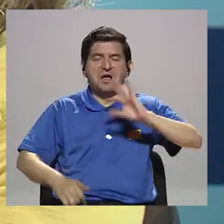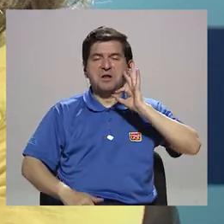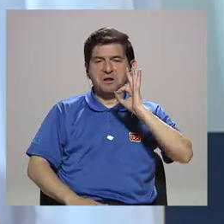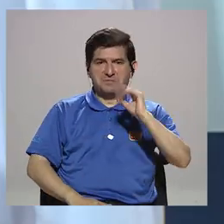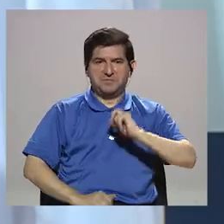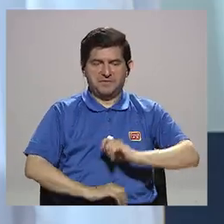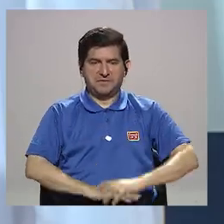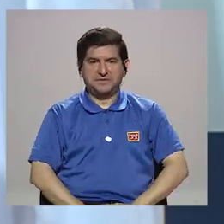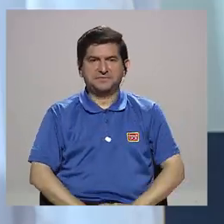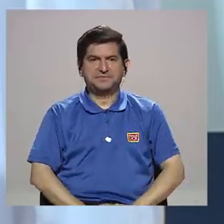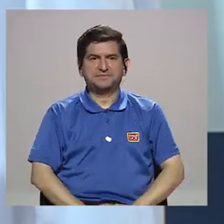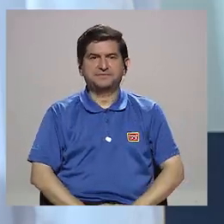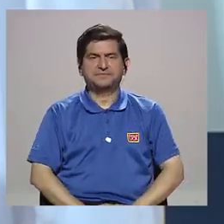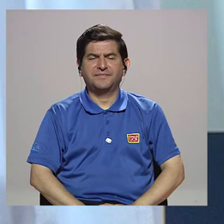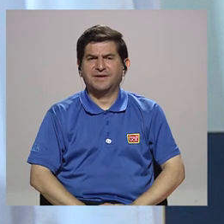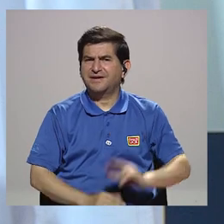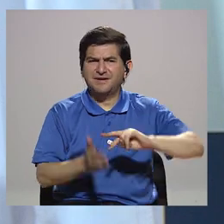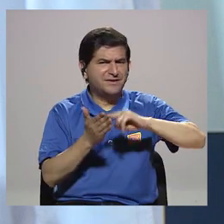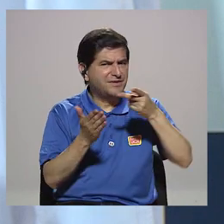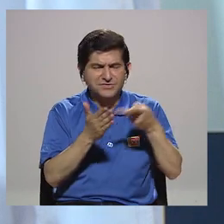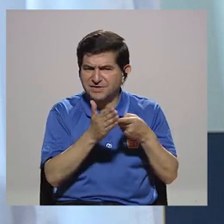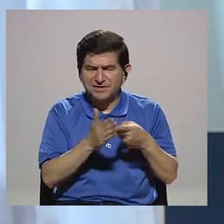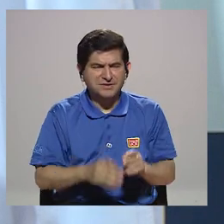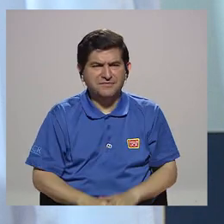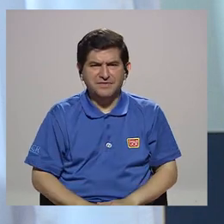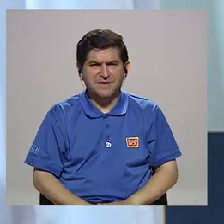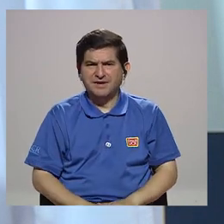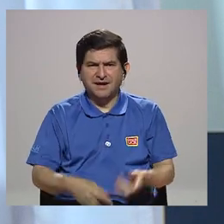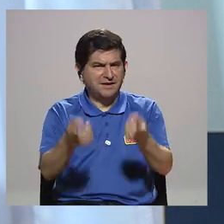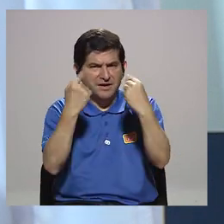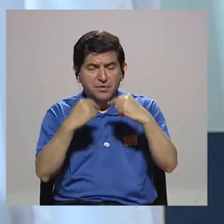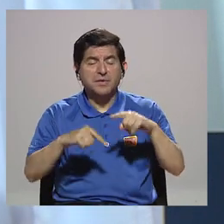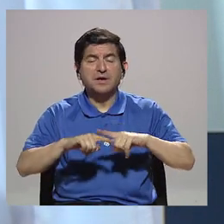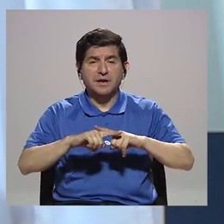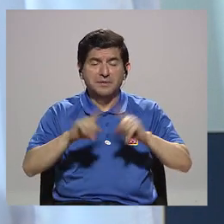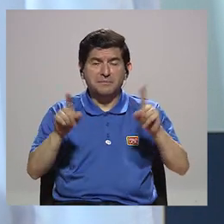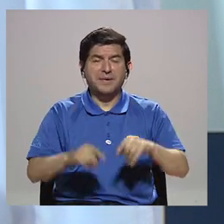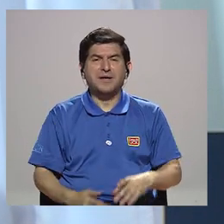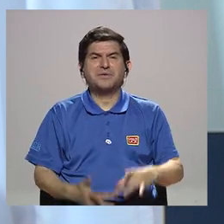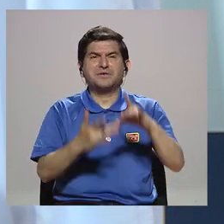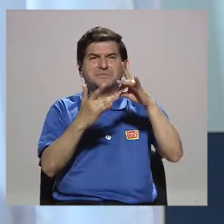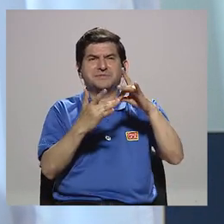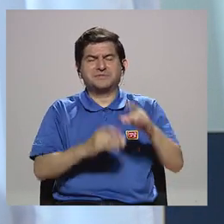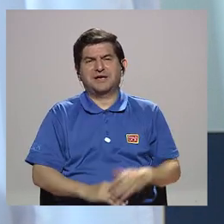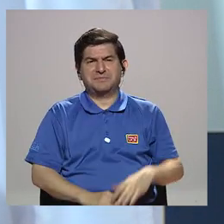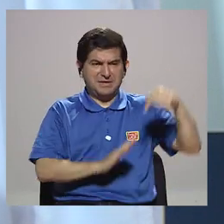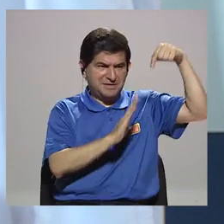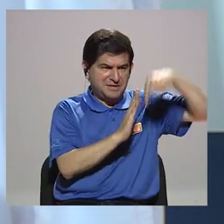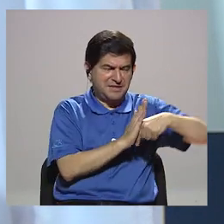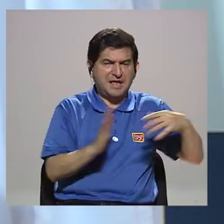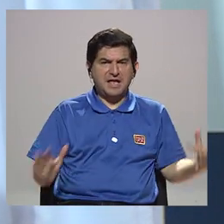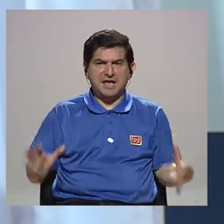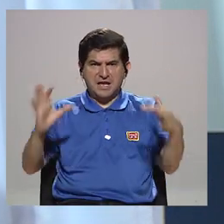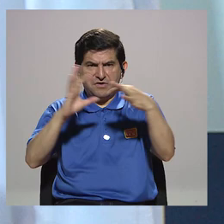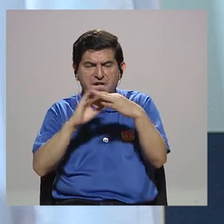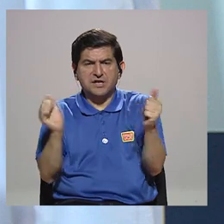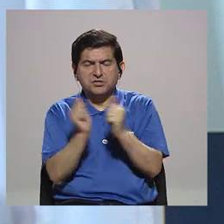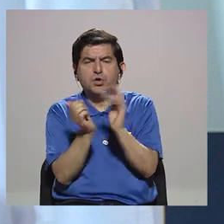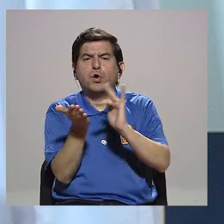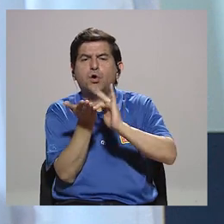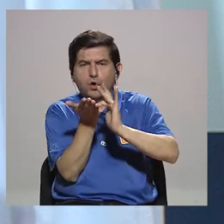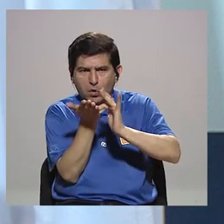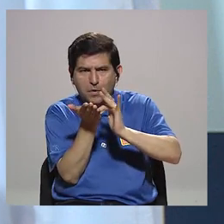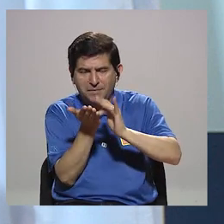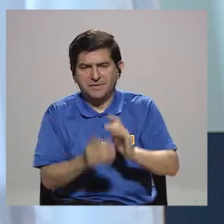aliviado. Entonces, no es que no vengan. Si vienen más que todas las agudas y las relacionadas con